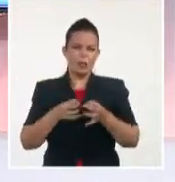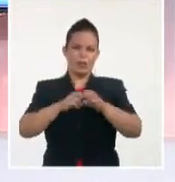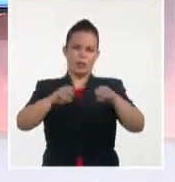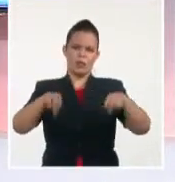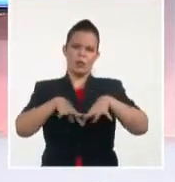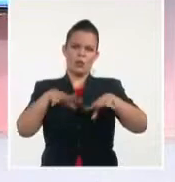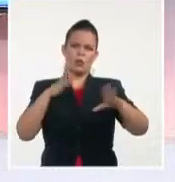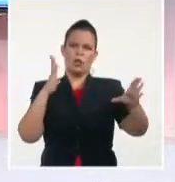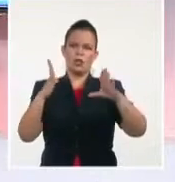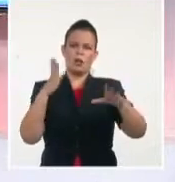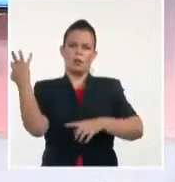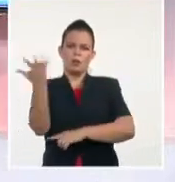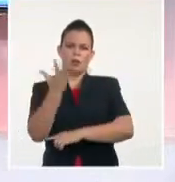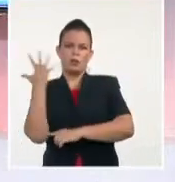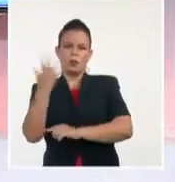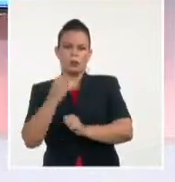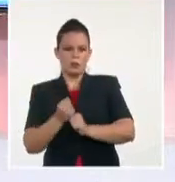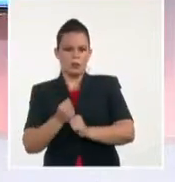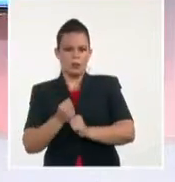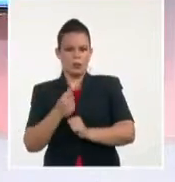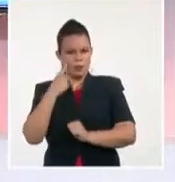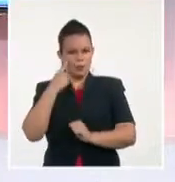Y la temporada 2020 quedó en el número